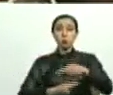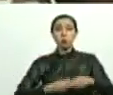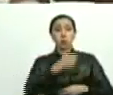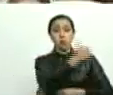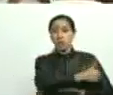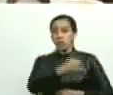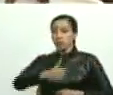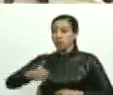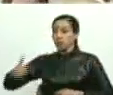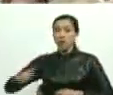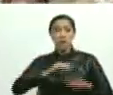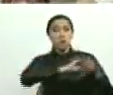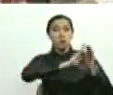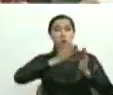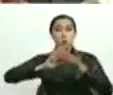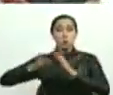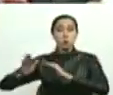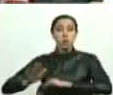calle, en cada comunidad,